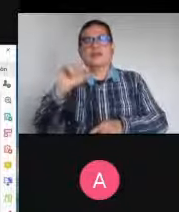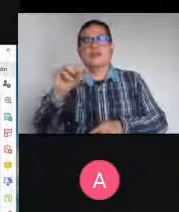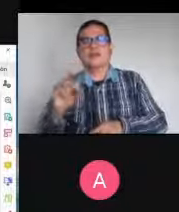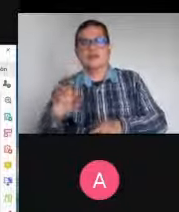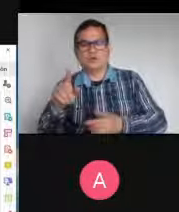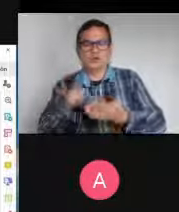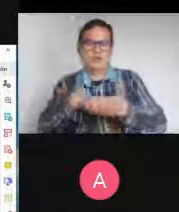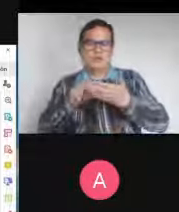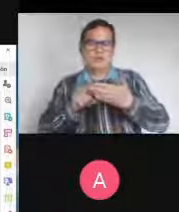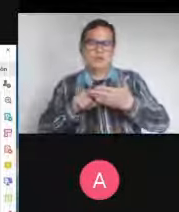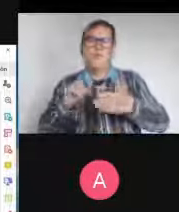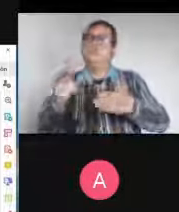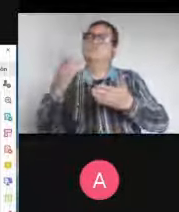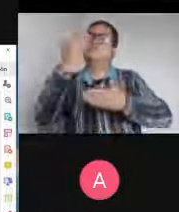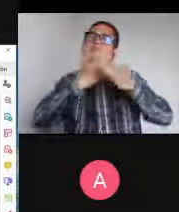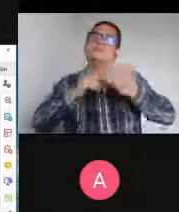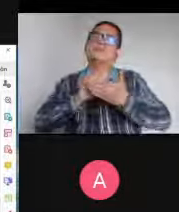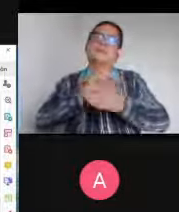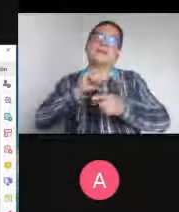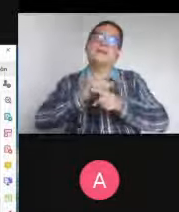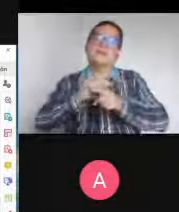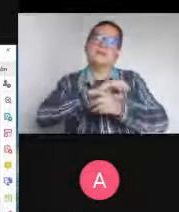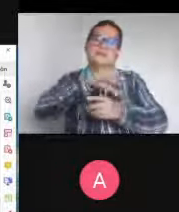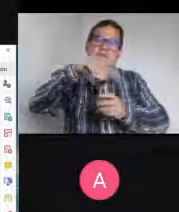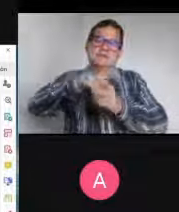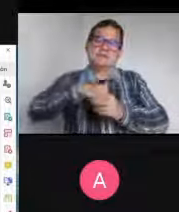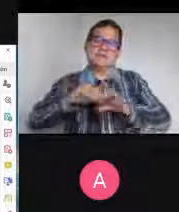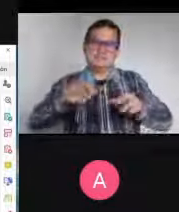señal que tengamos en nuestro circuito.